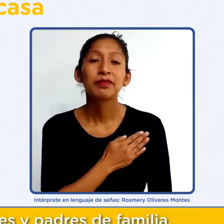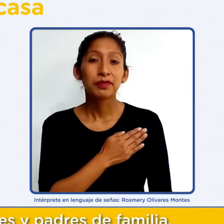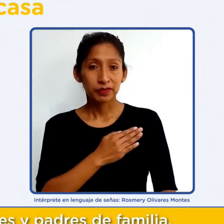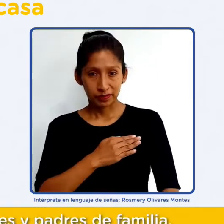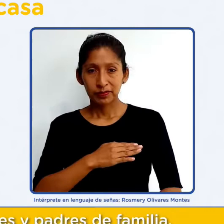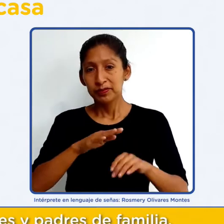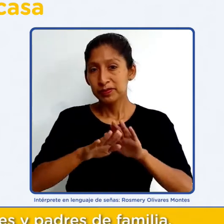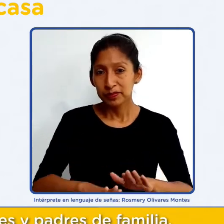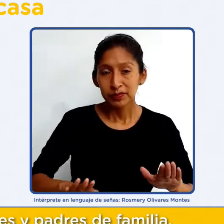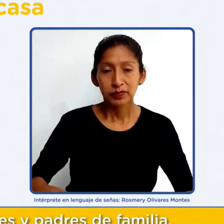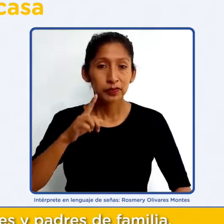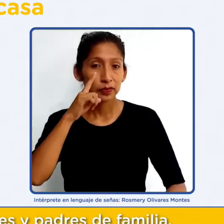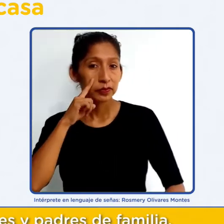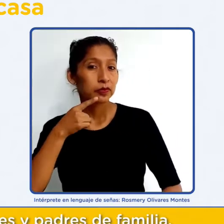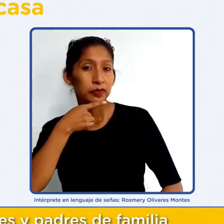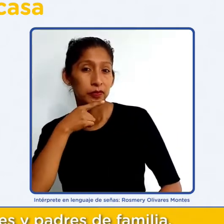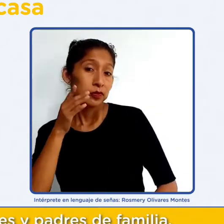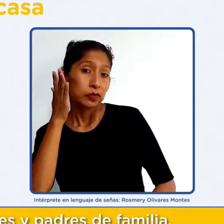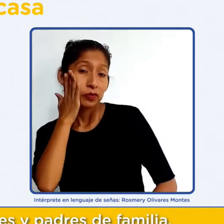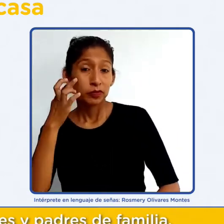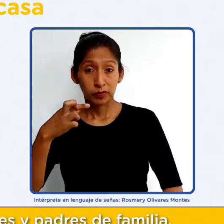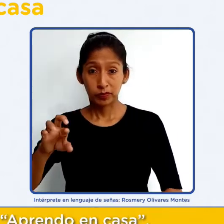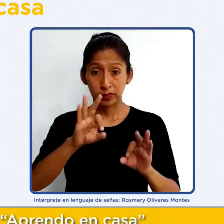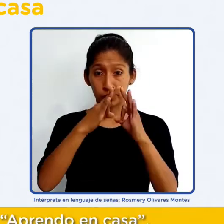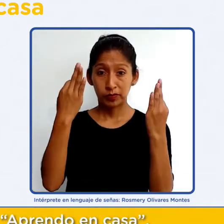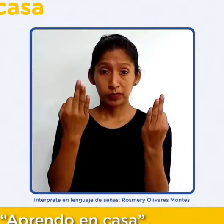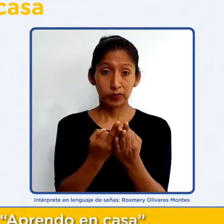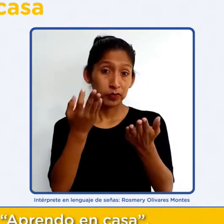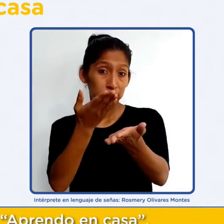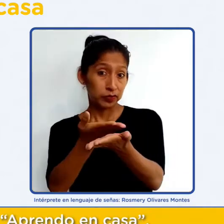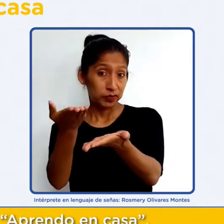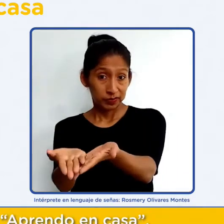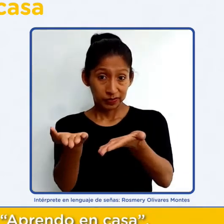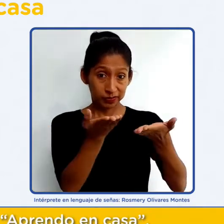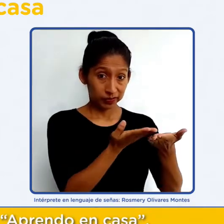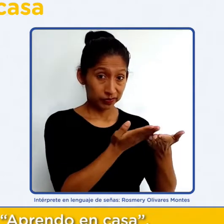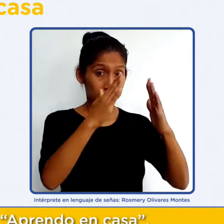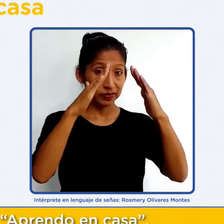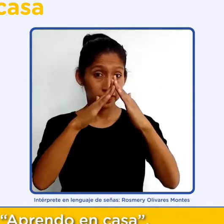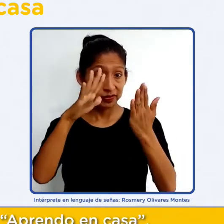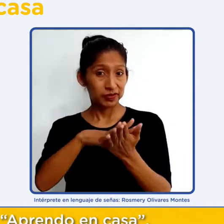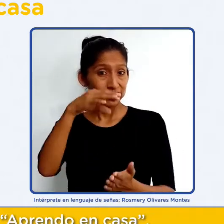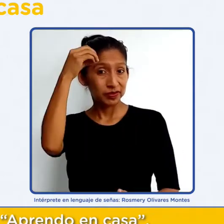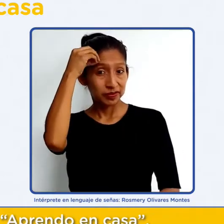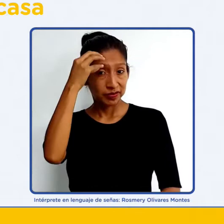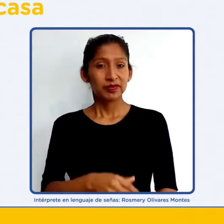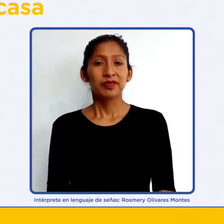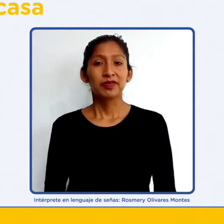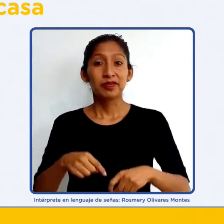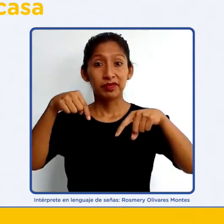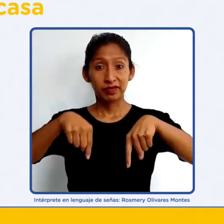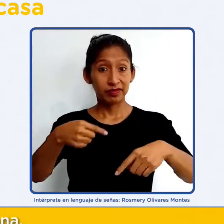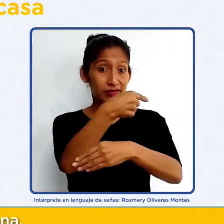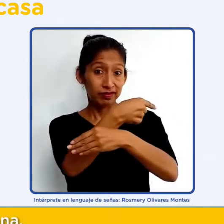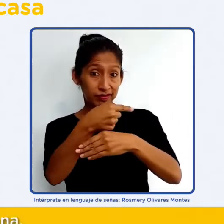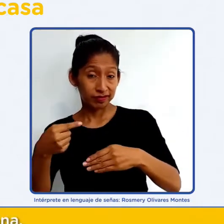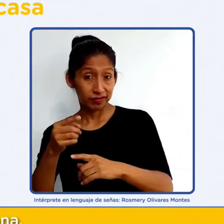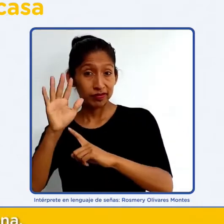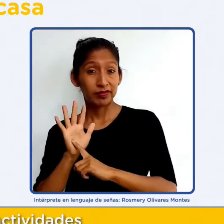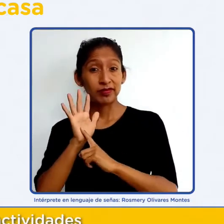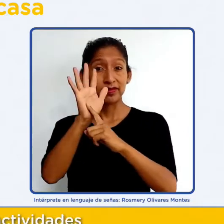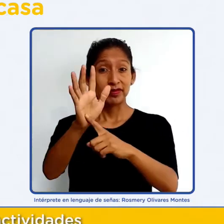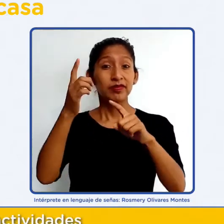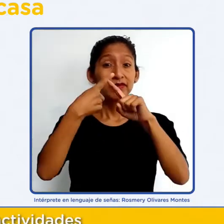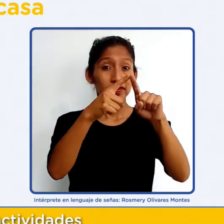Estimados niños, niñas, madres y padres de familia, les damos la bienvenida a Aprendo en Casa. Esta